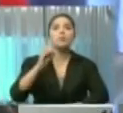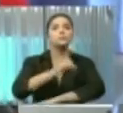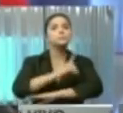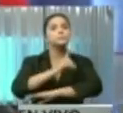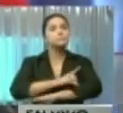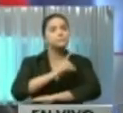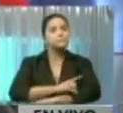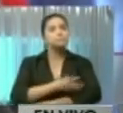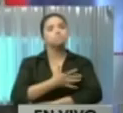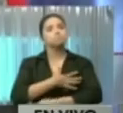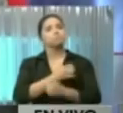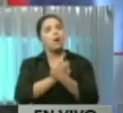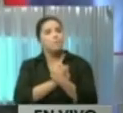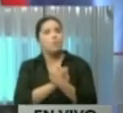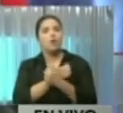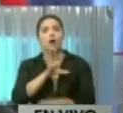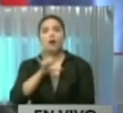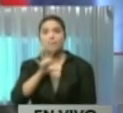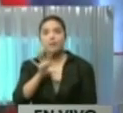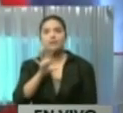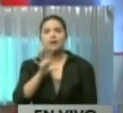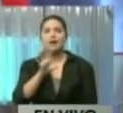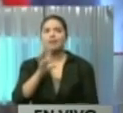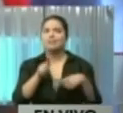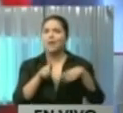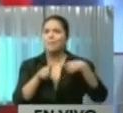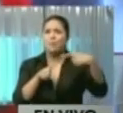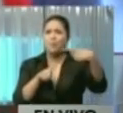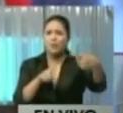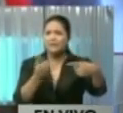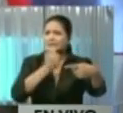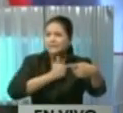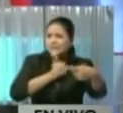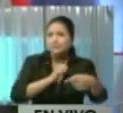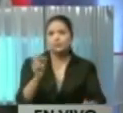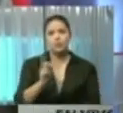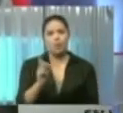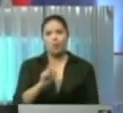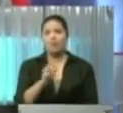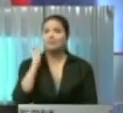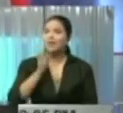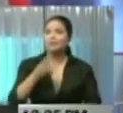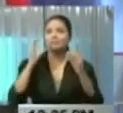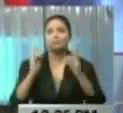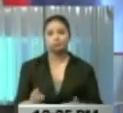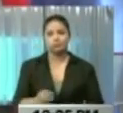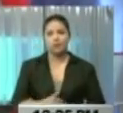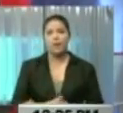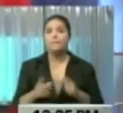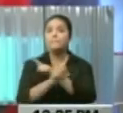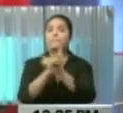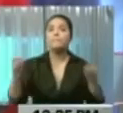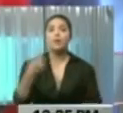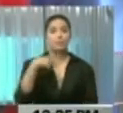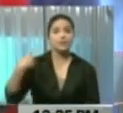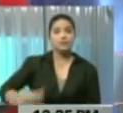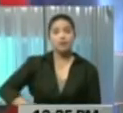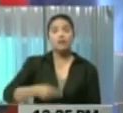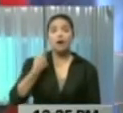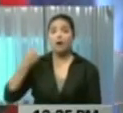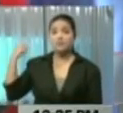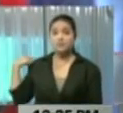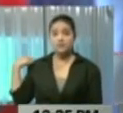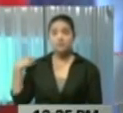por nuestra patria, para no tener que hacer después más sacrificios, es tomar las medidas necesarias. Pero el presidente, además, el día de